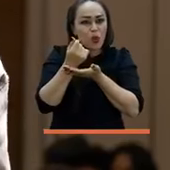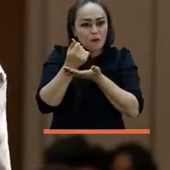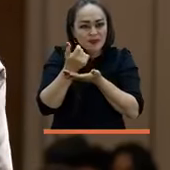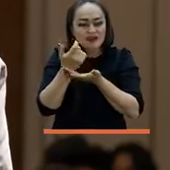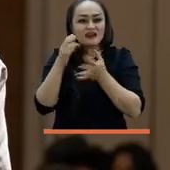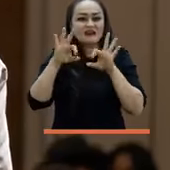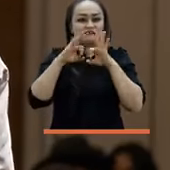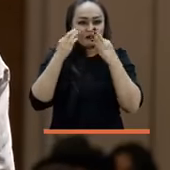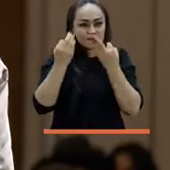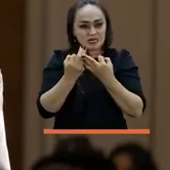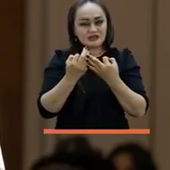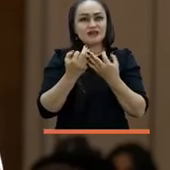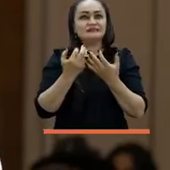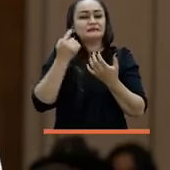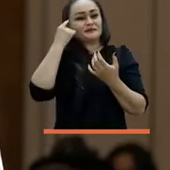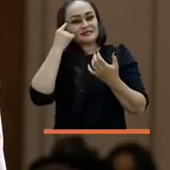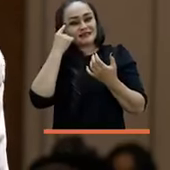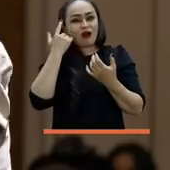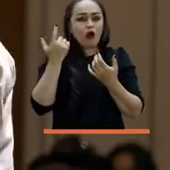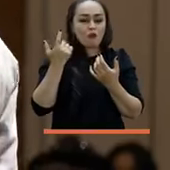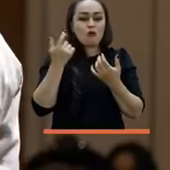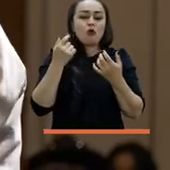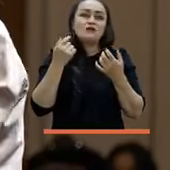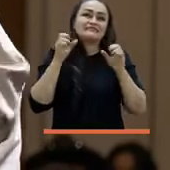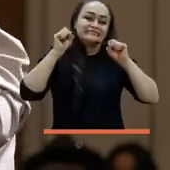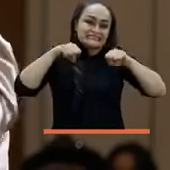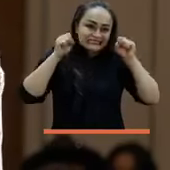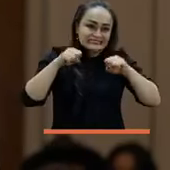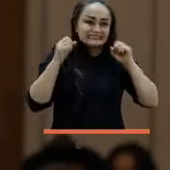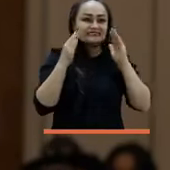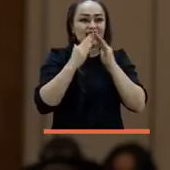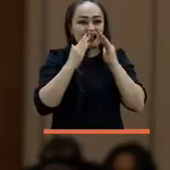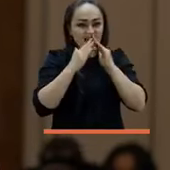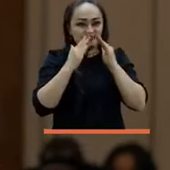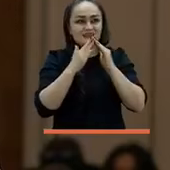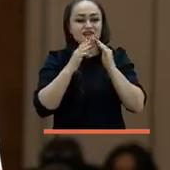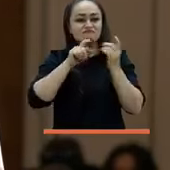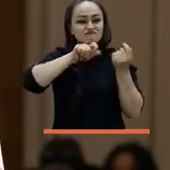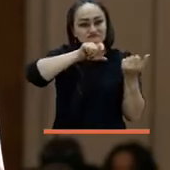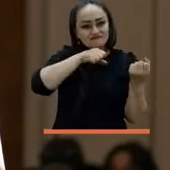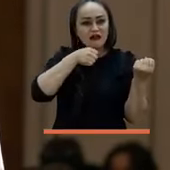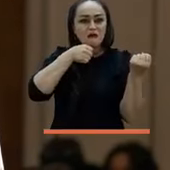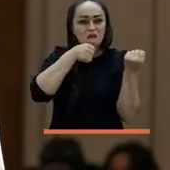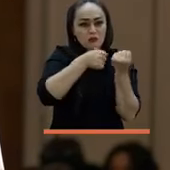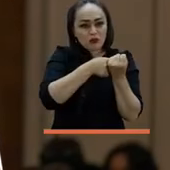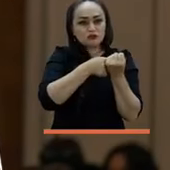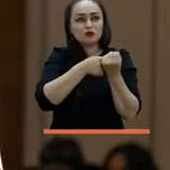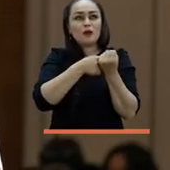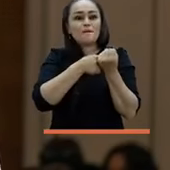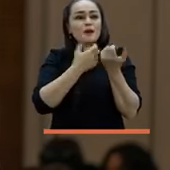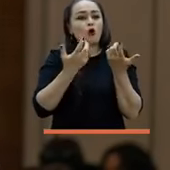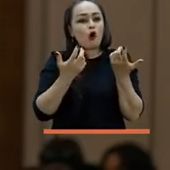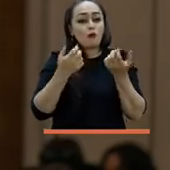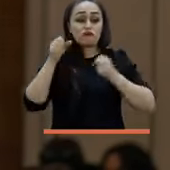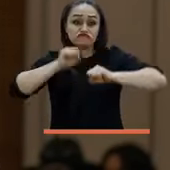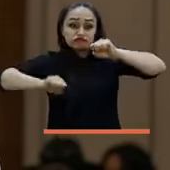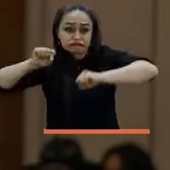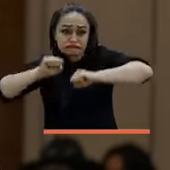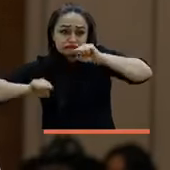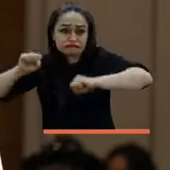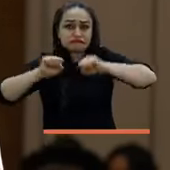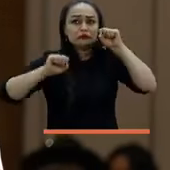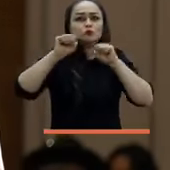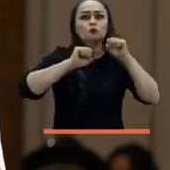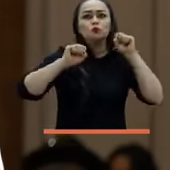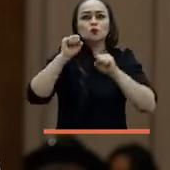significan sus ingresos en la casa pero también qué es lo que significa todo ese aporte que hacen el trabajo doméstico de manera que tengan mucha más